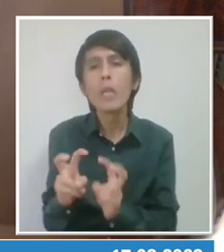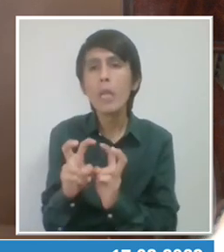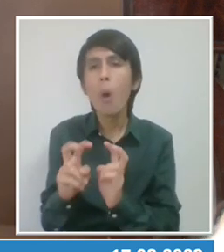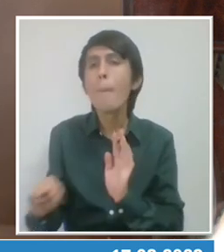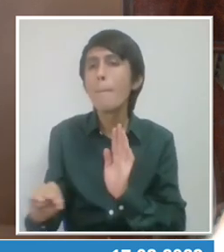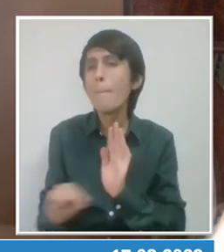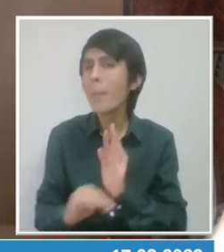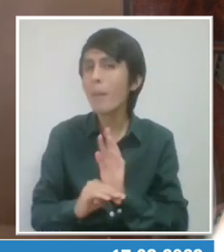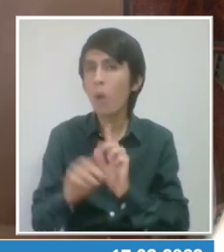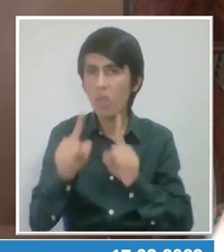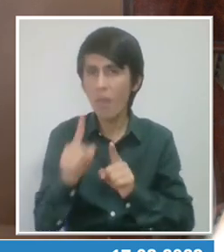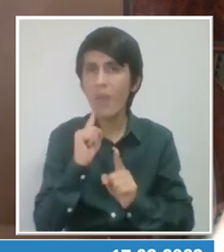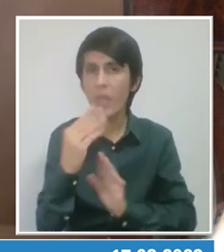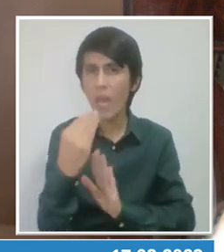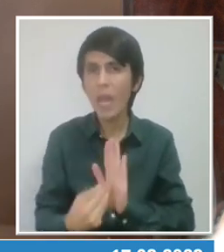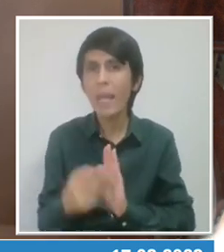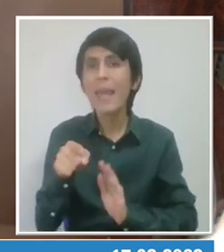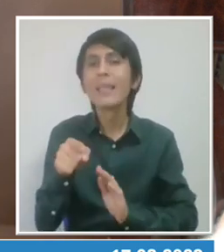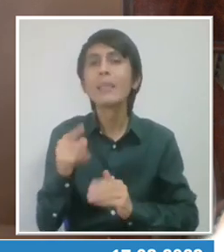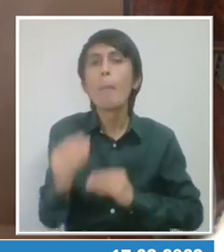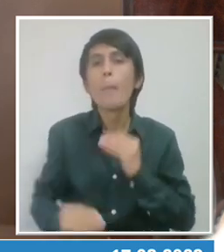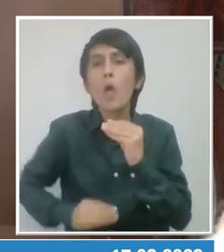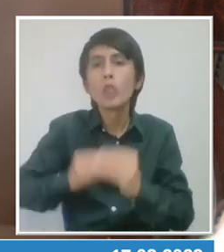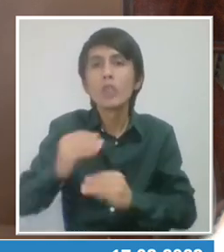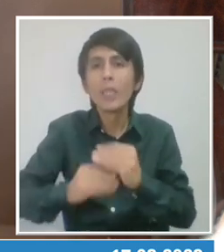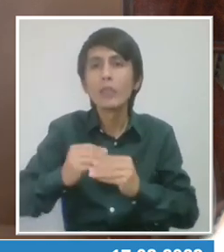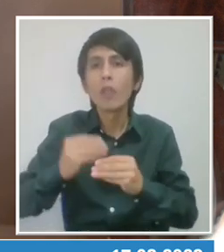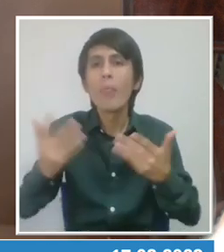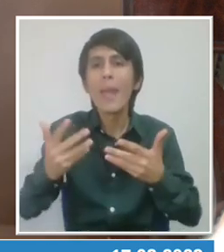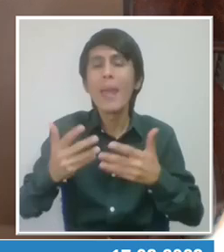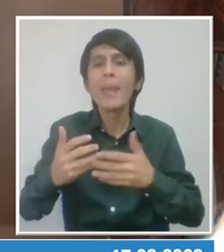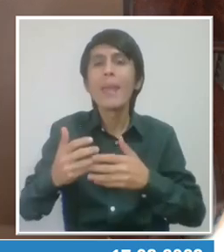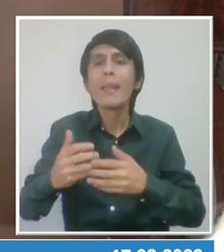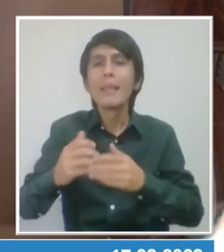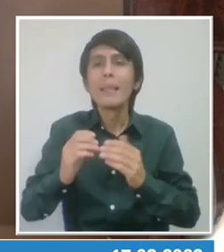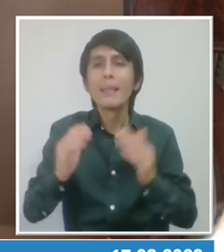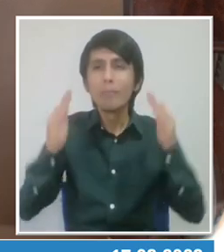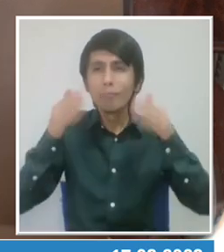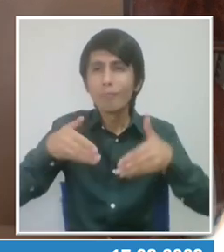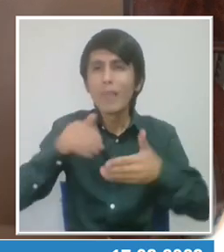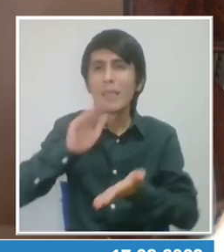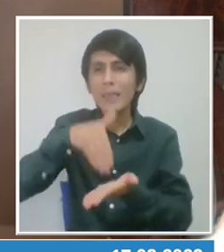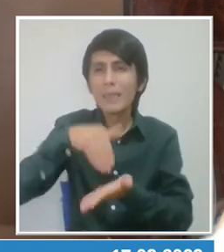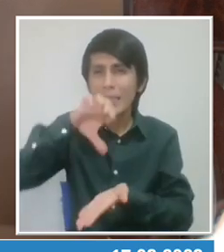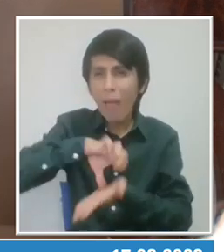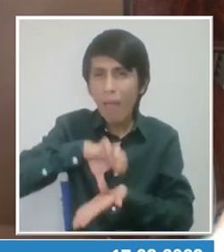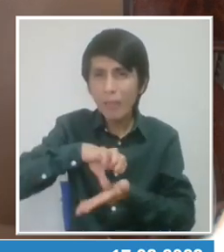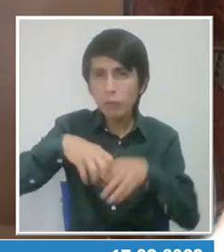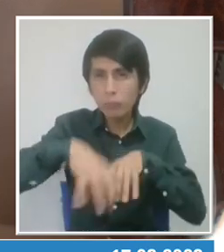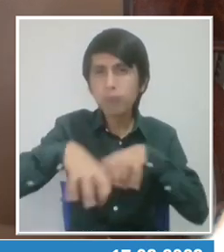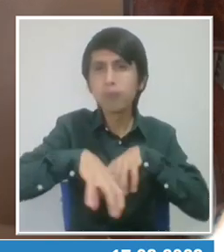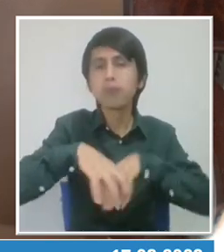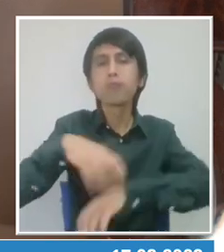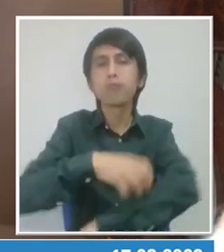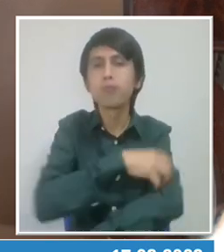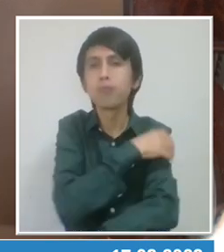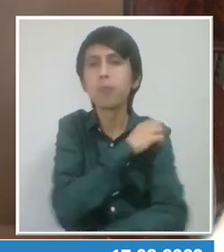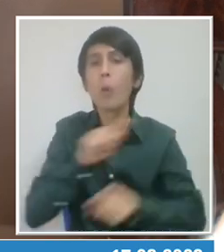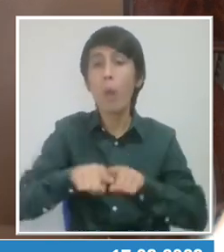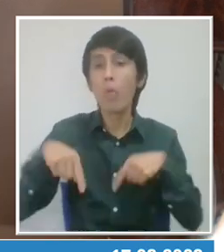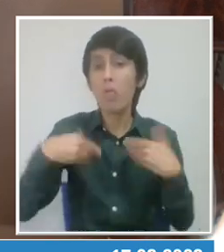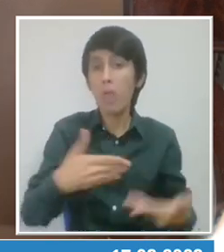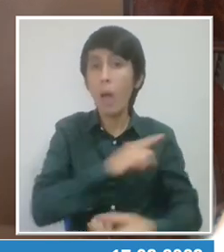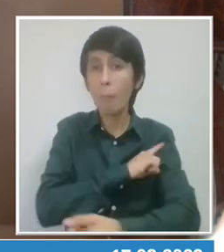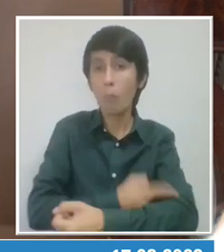de descentralización con autoridades dotadas de potestades y real independencia, por ejemplo, en materia administrativa